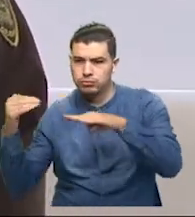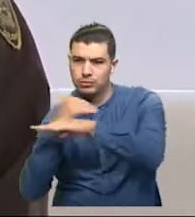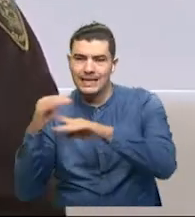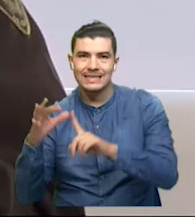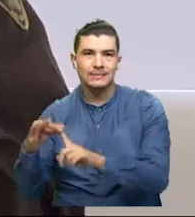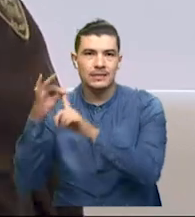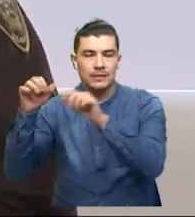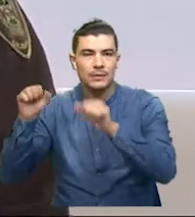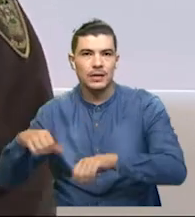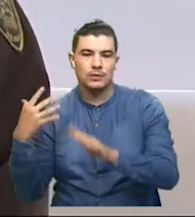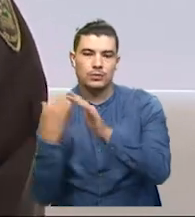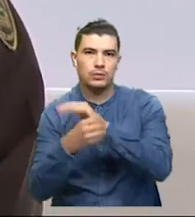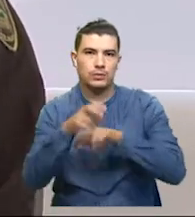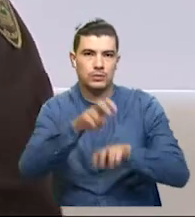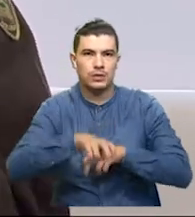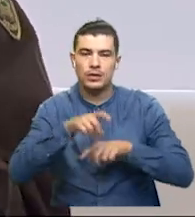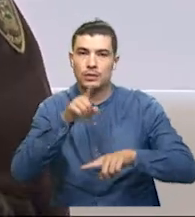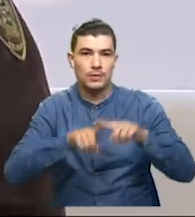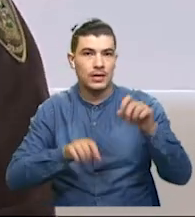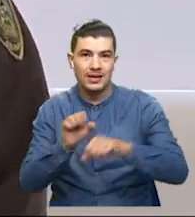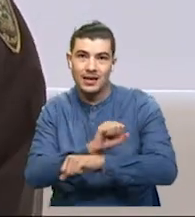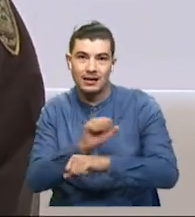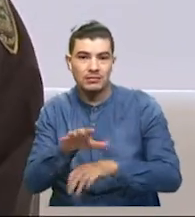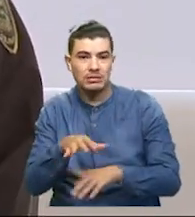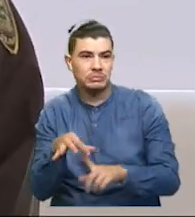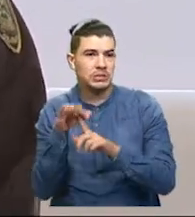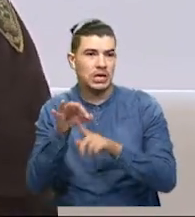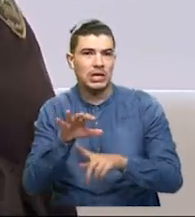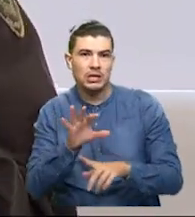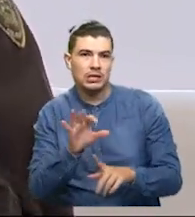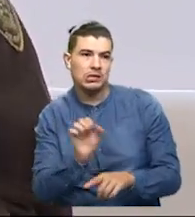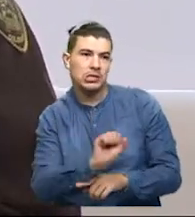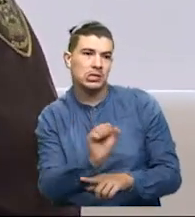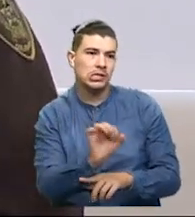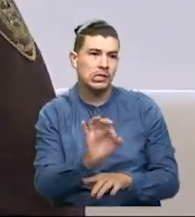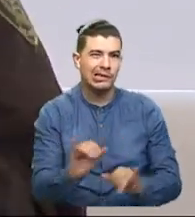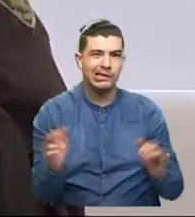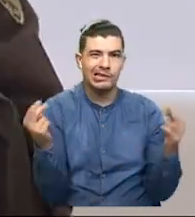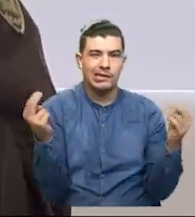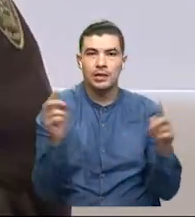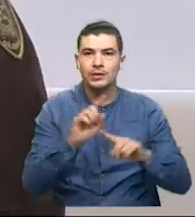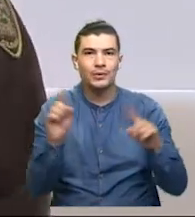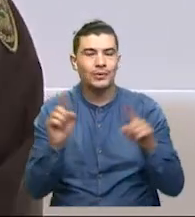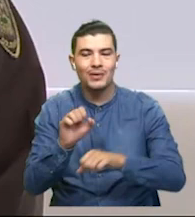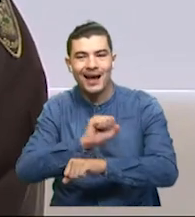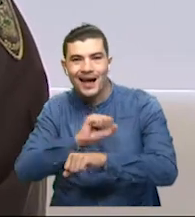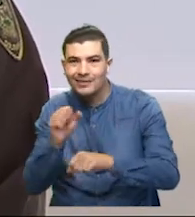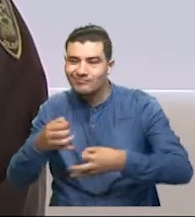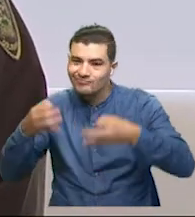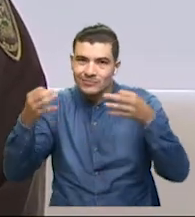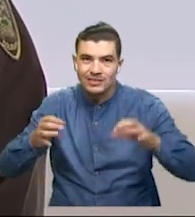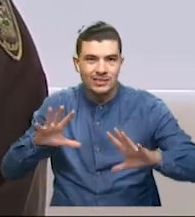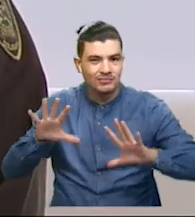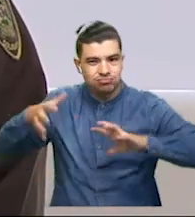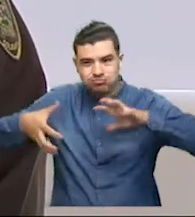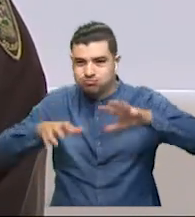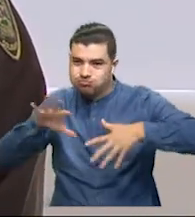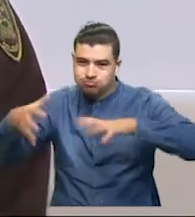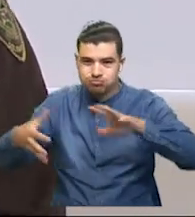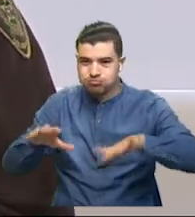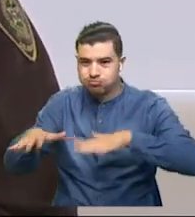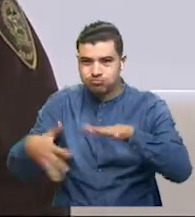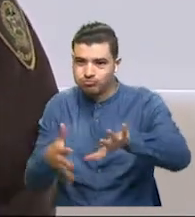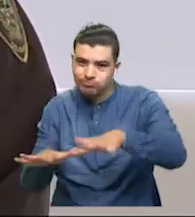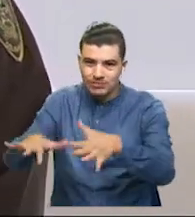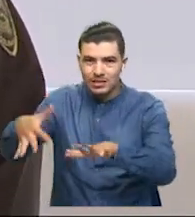movilidad especial. No se puede en una camioneta común y corriente ni en un vehículo ordinario. Tocan un vehículo que alcance a llegar a esos sitios más alejados de